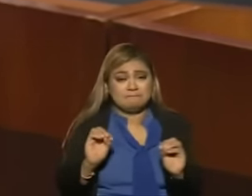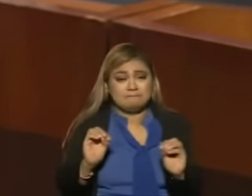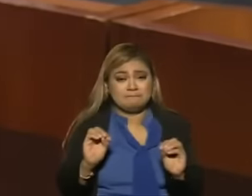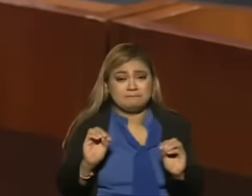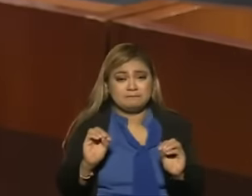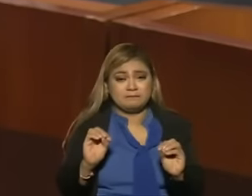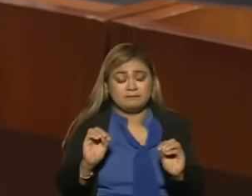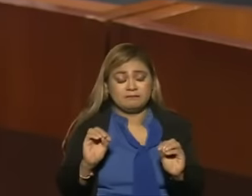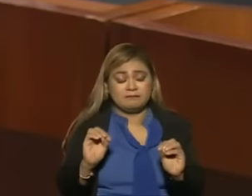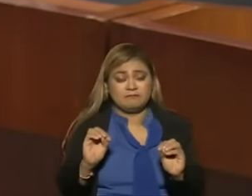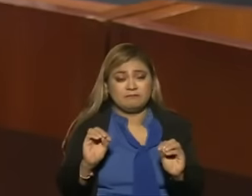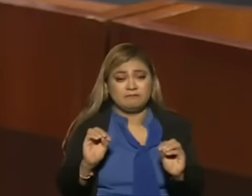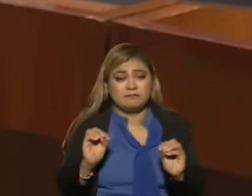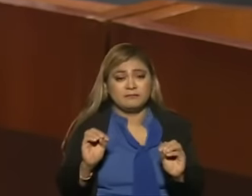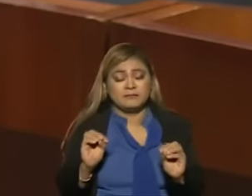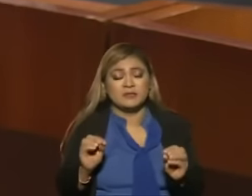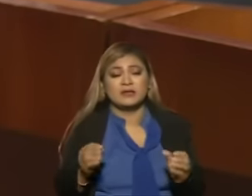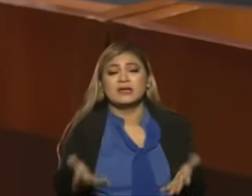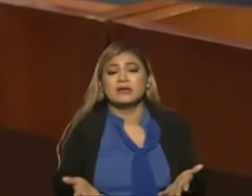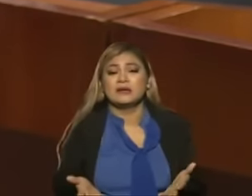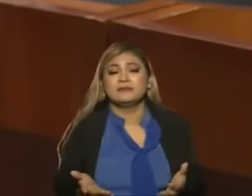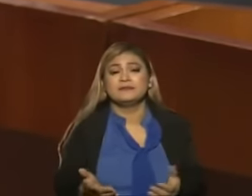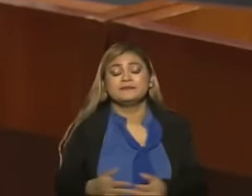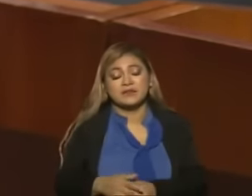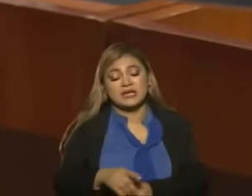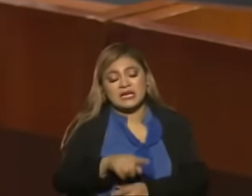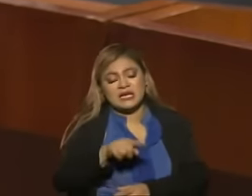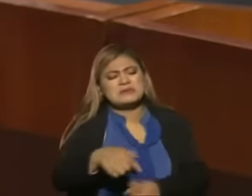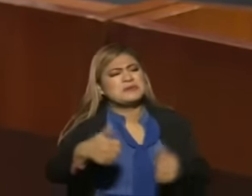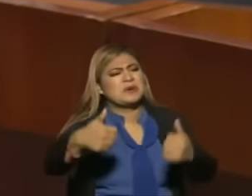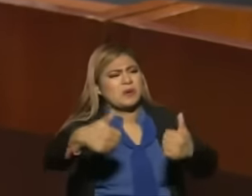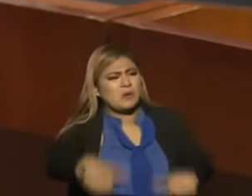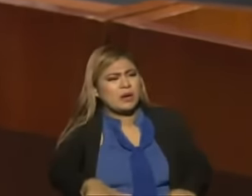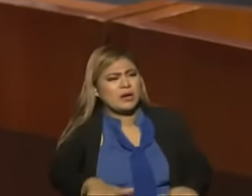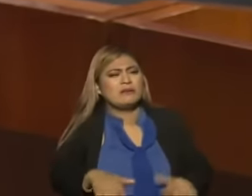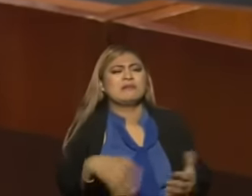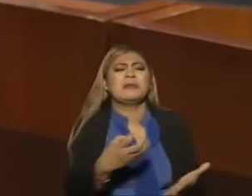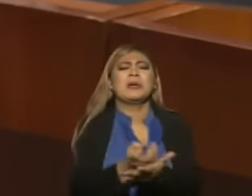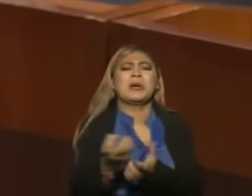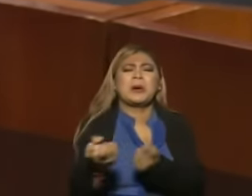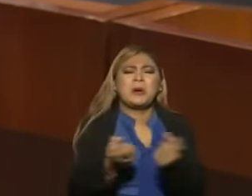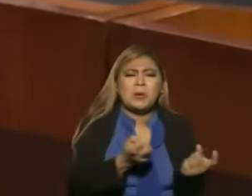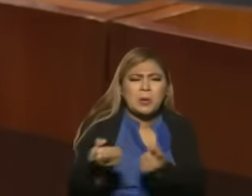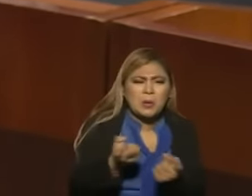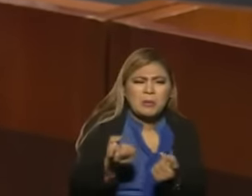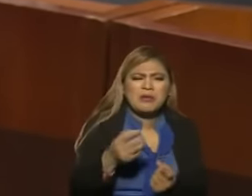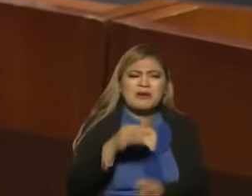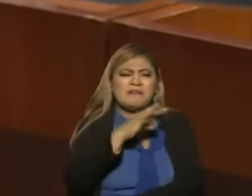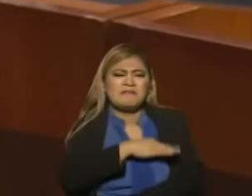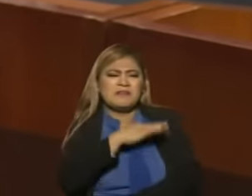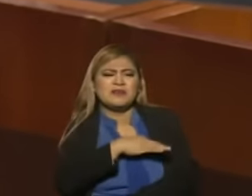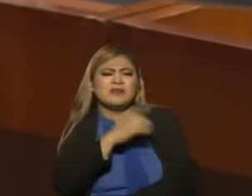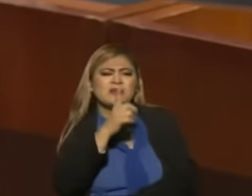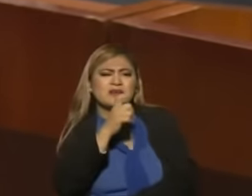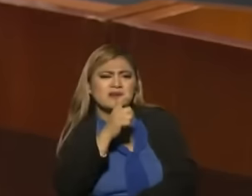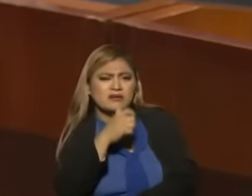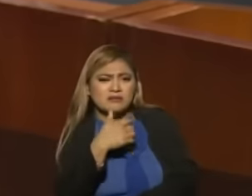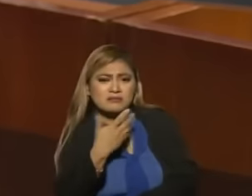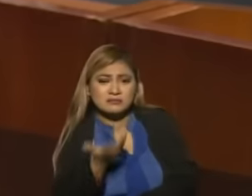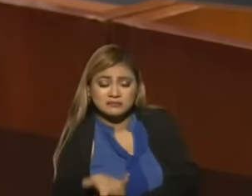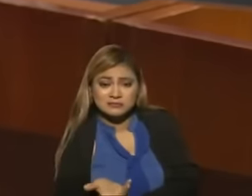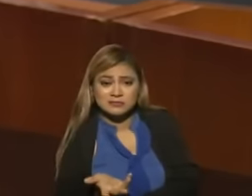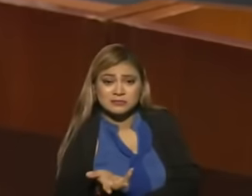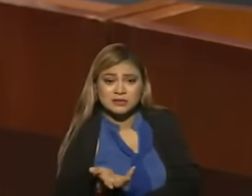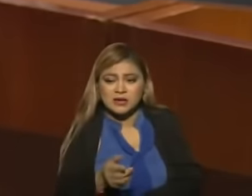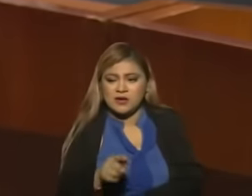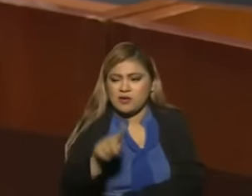siquiera tener en consideración al país. Este es un acuerdo económico que va a beneficiar a algunos sectores minoritarios. Aquí